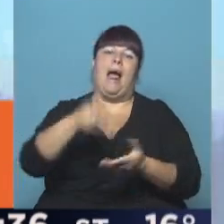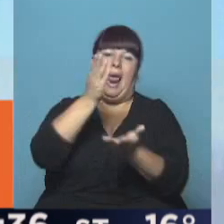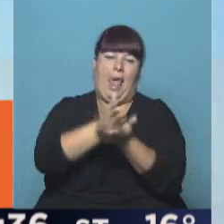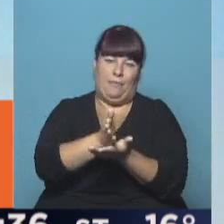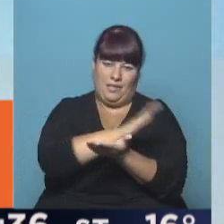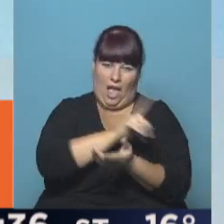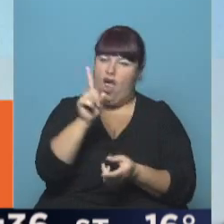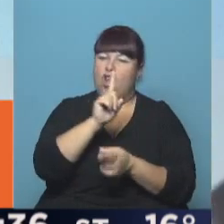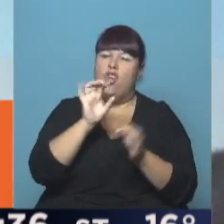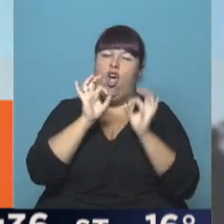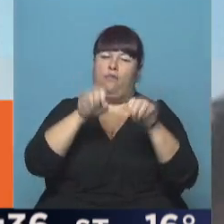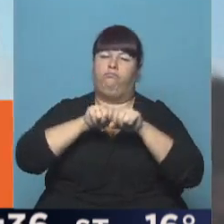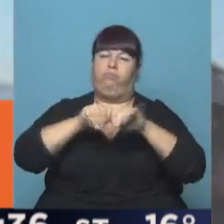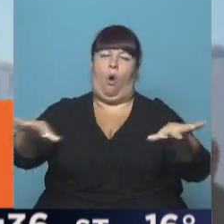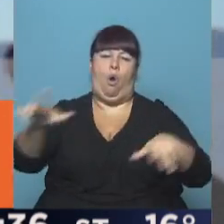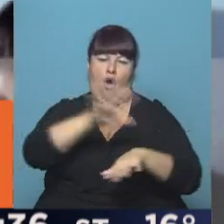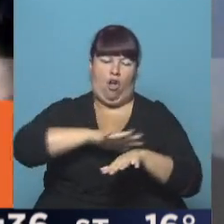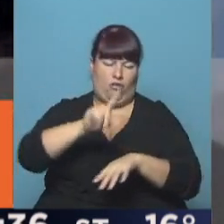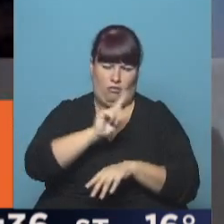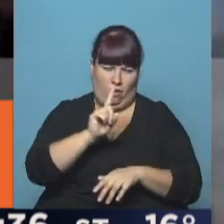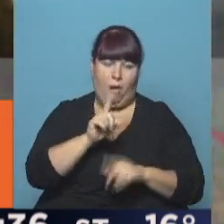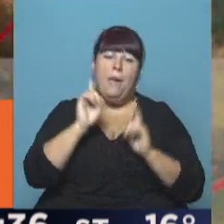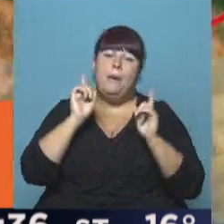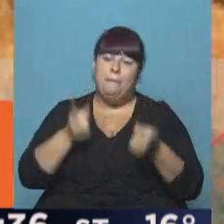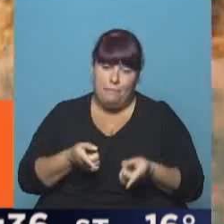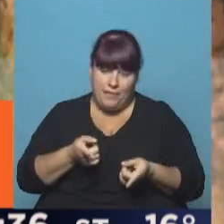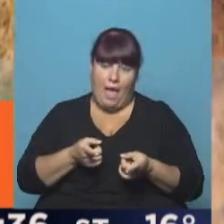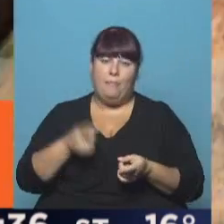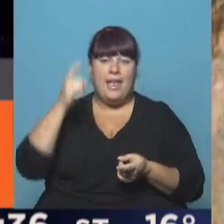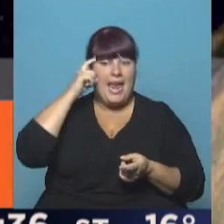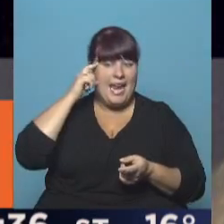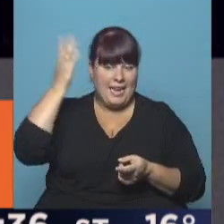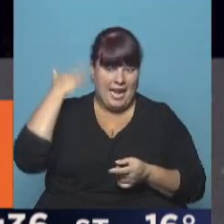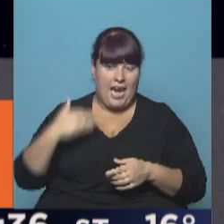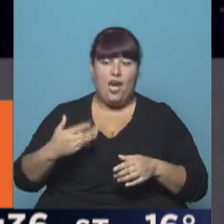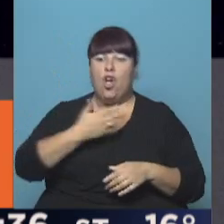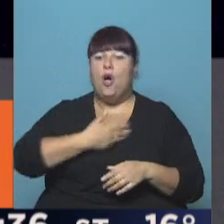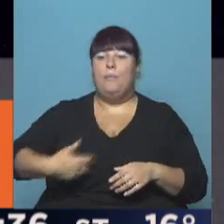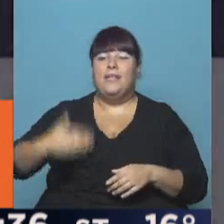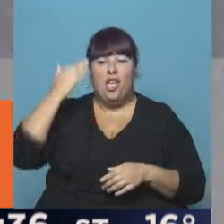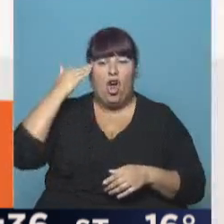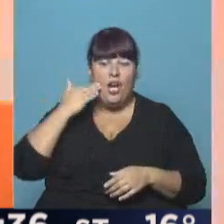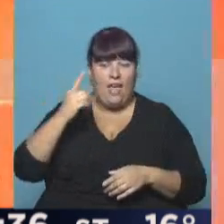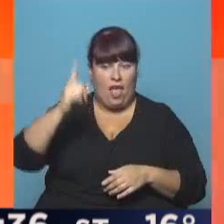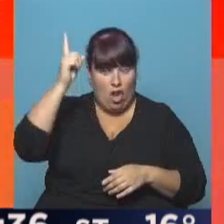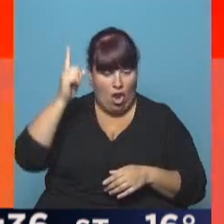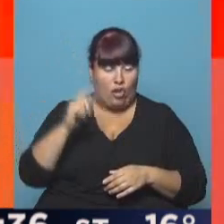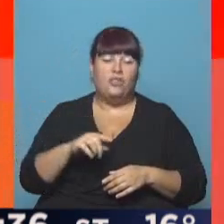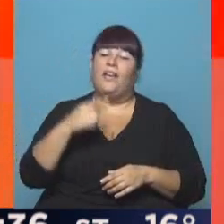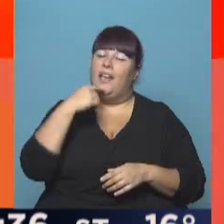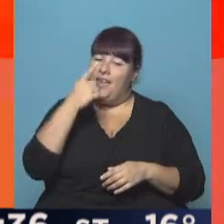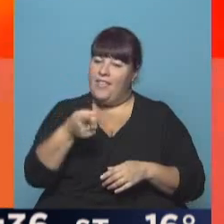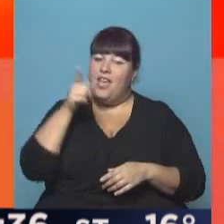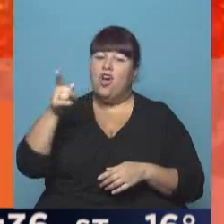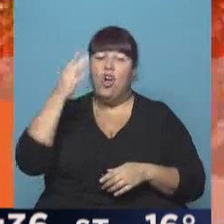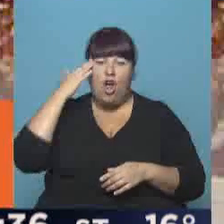intermedio y no uno con rango intercontinental. Pero a su vez, en enero, el líder norcoreano Kim Jong-un aseguró que